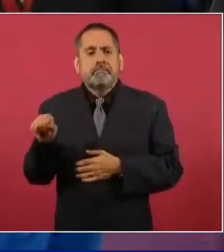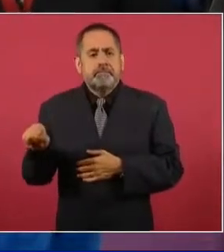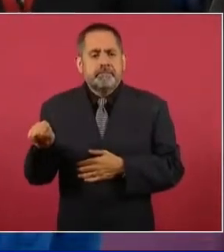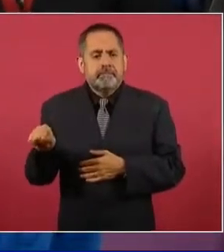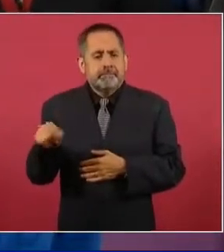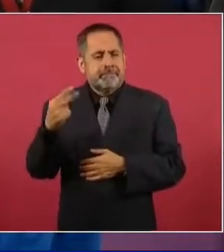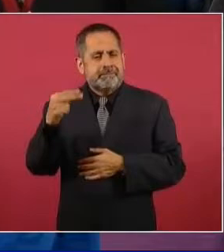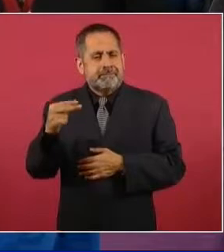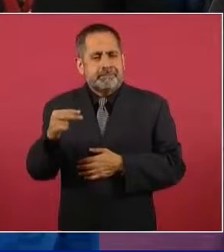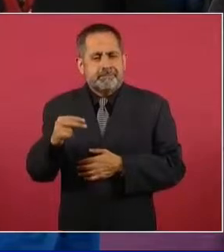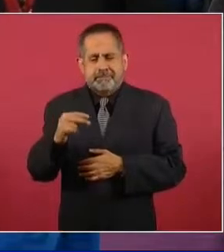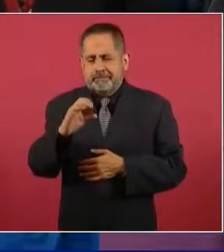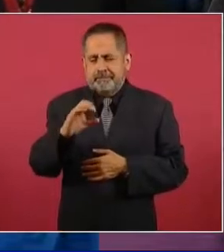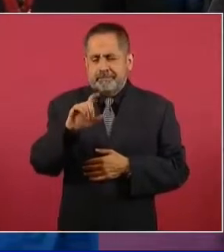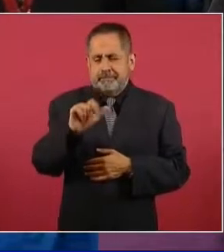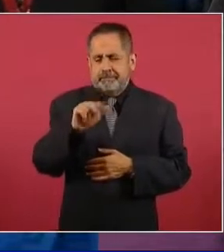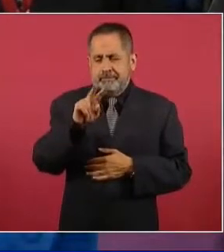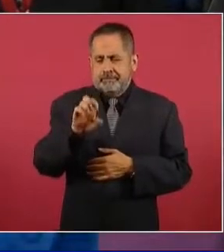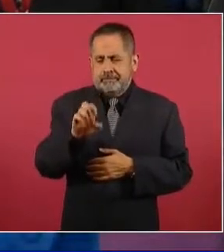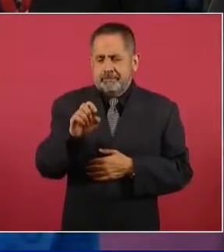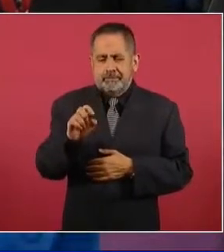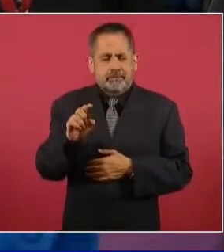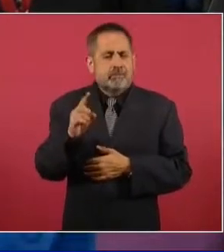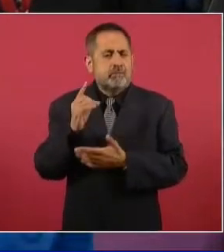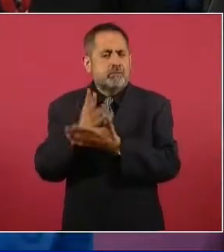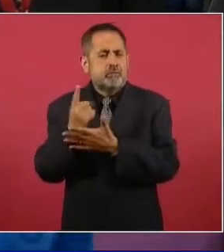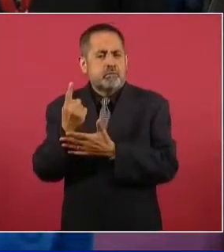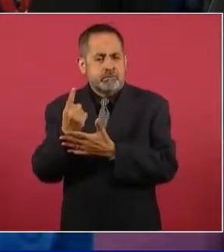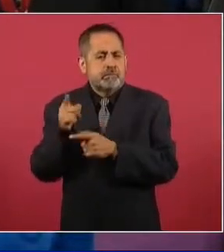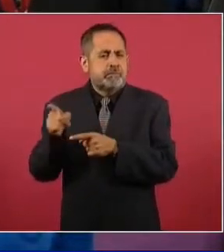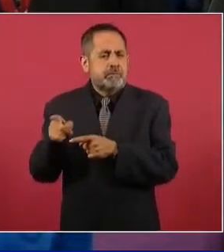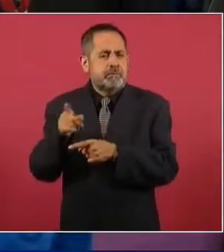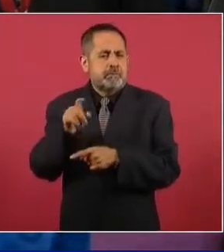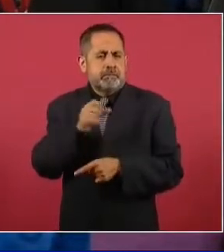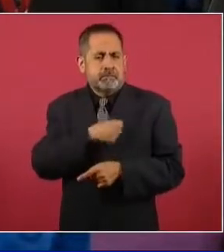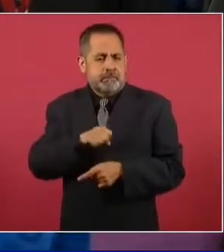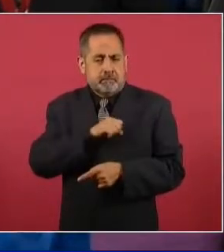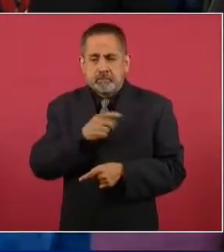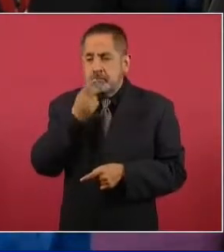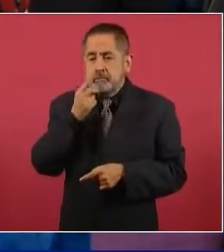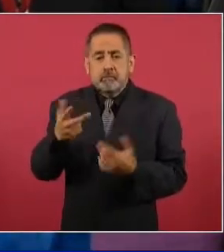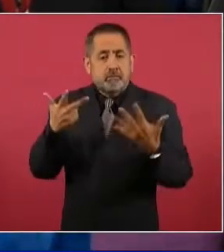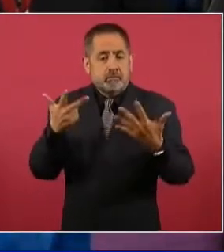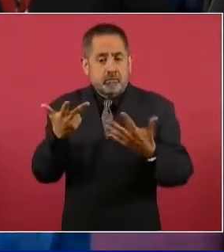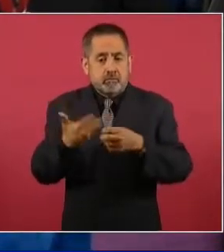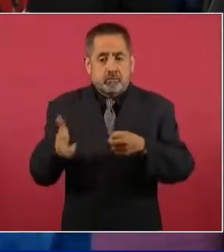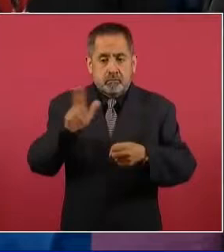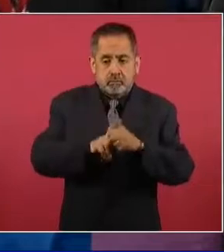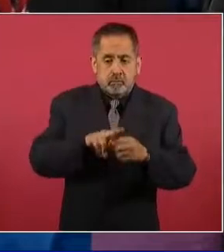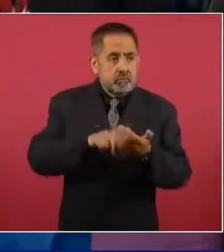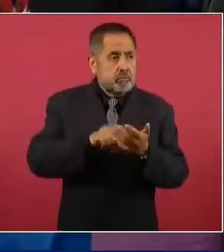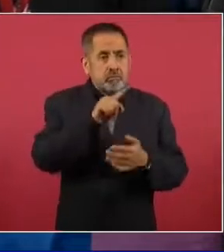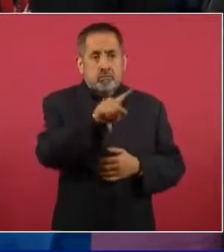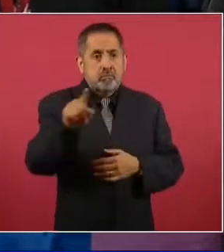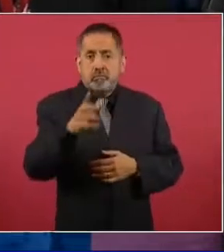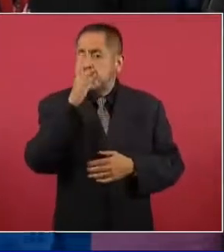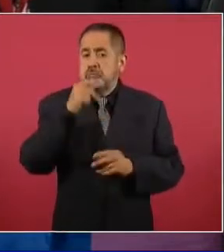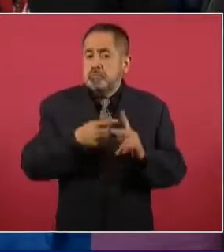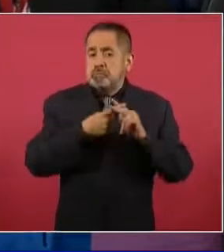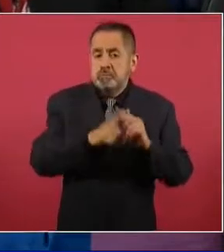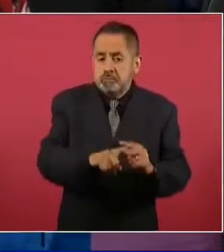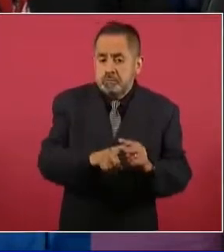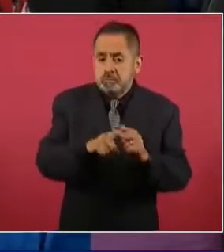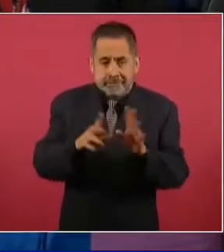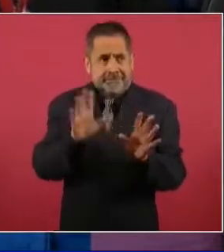se le llama clave única de establecimiento de salud. Se hablaba de 8 hospitales en el Estado de México que no podían echarse a andar y que